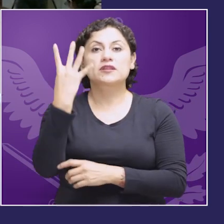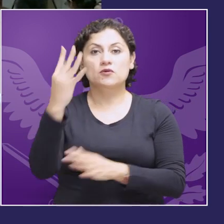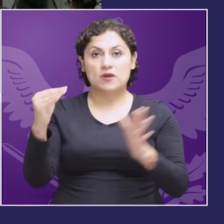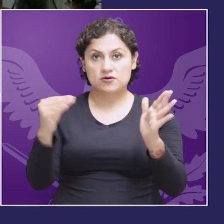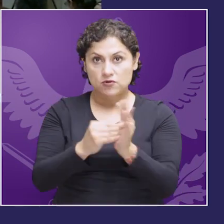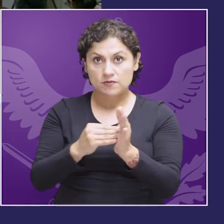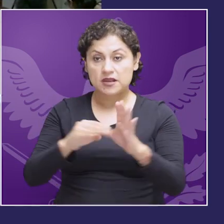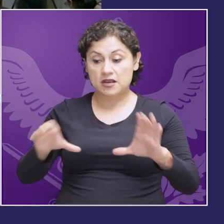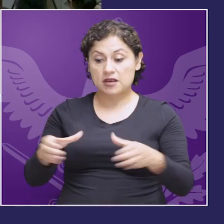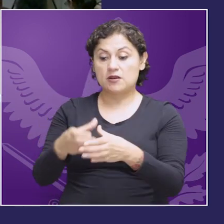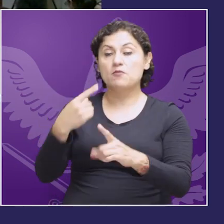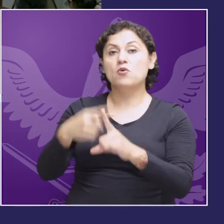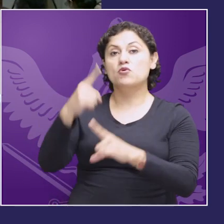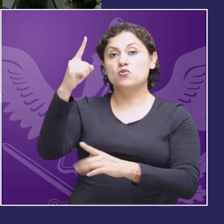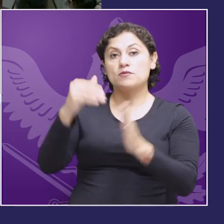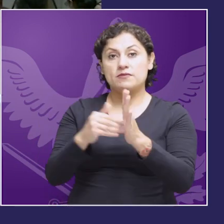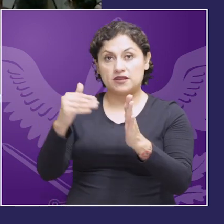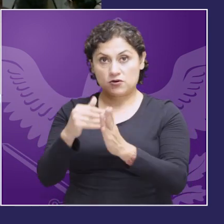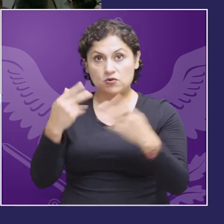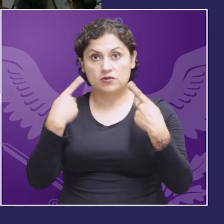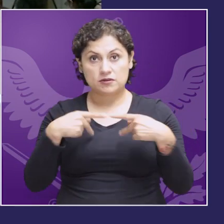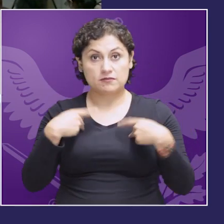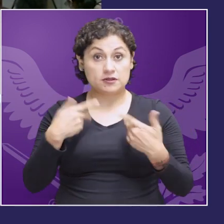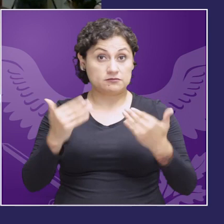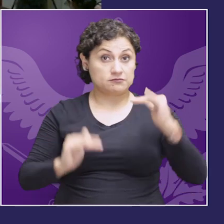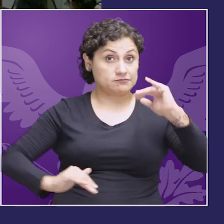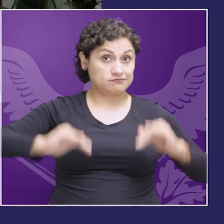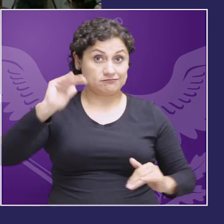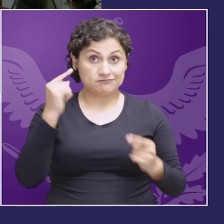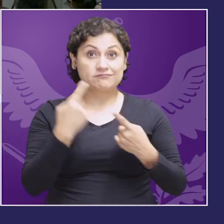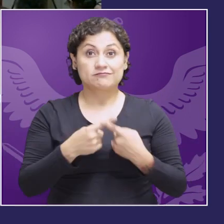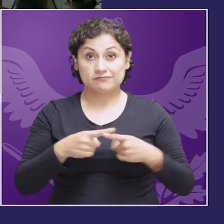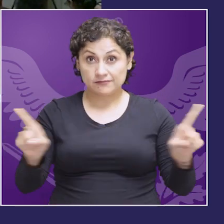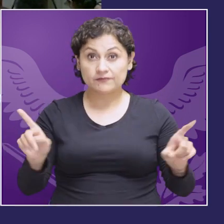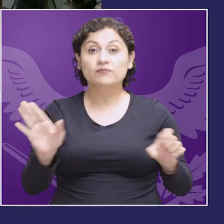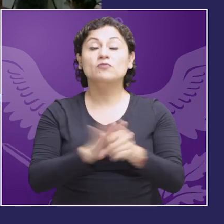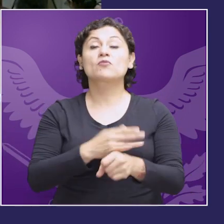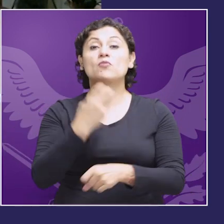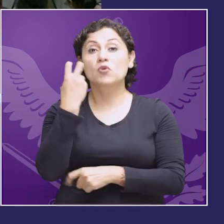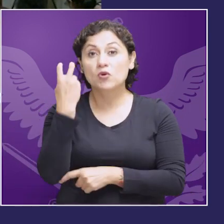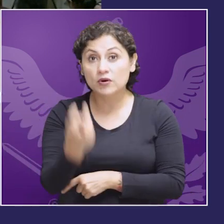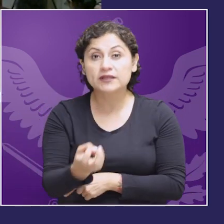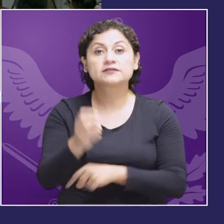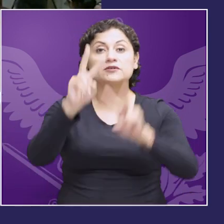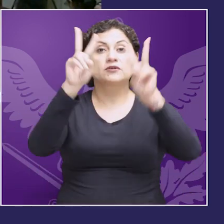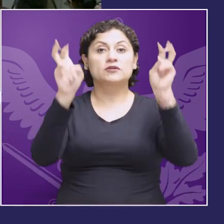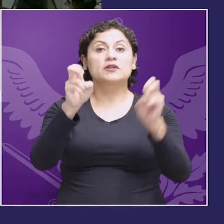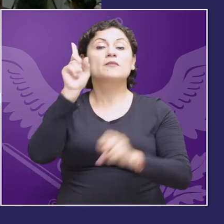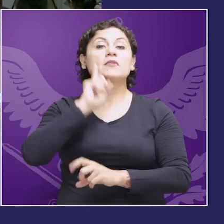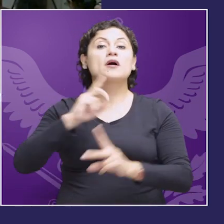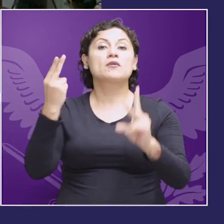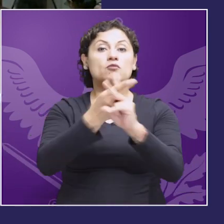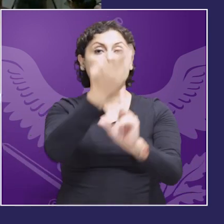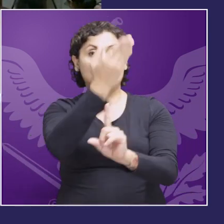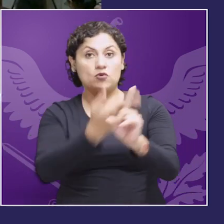que reportaban que las habían quemado, amenazado con arma o habían sido estranguladas, era de 154.000 por